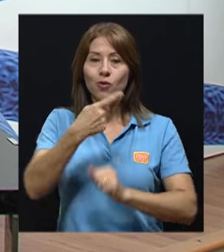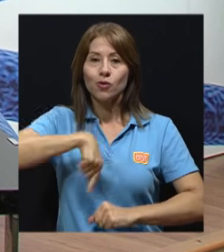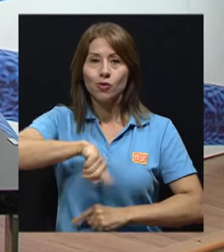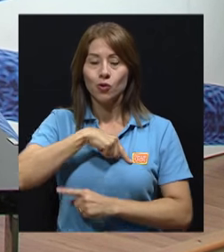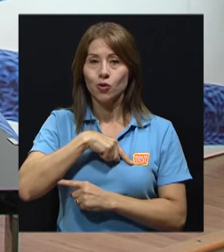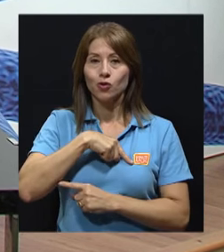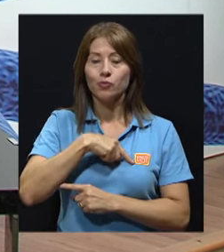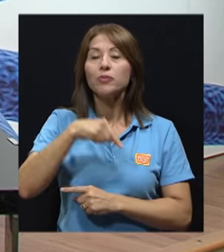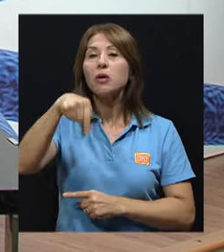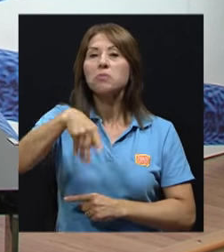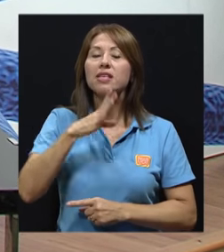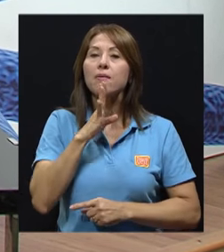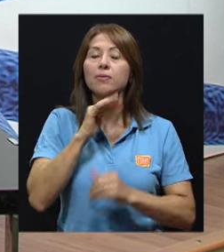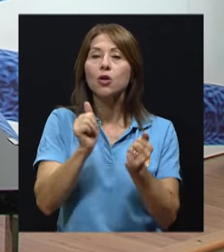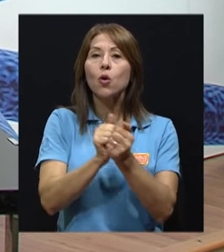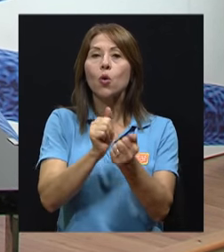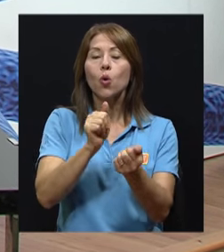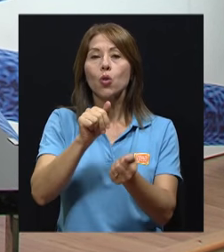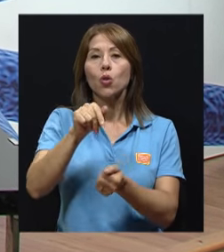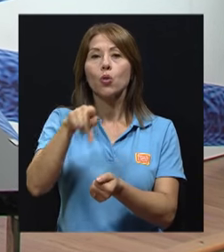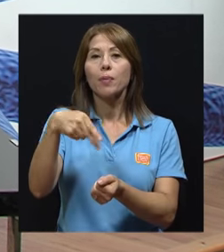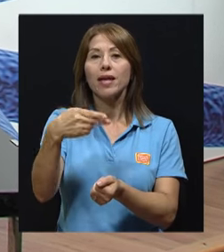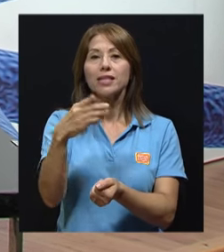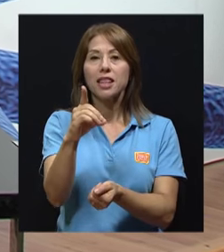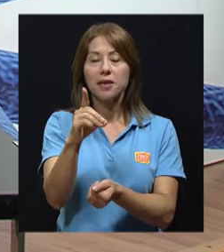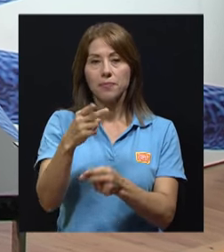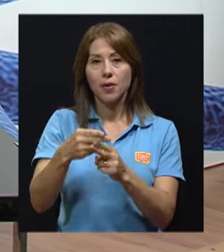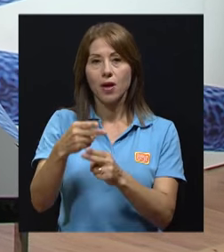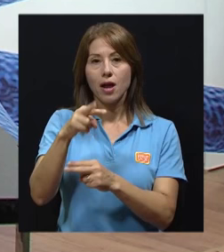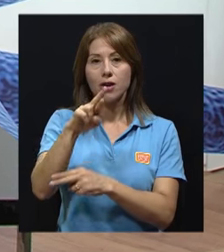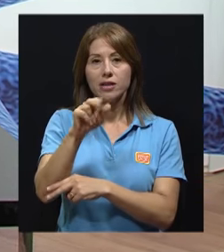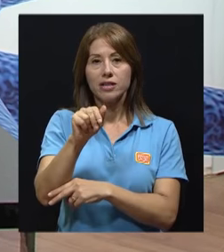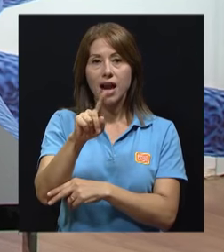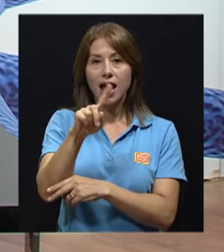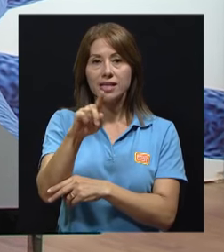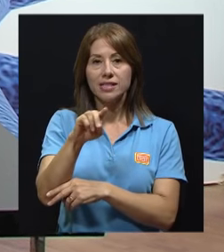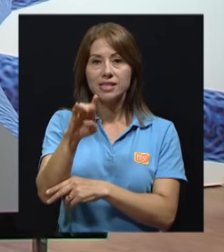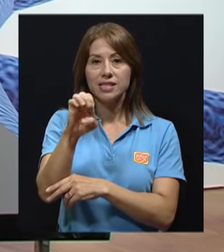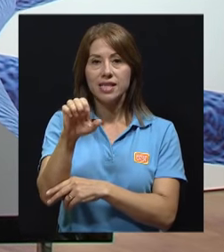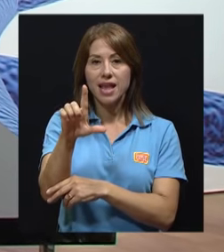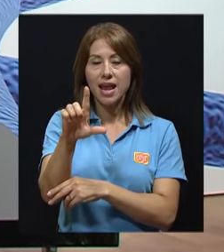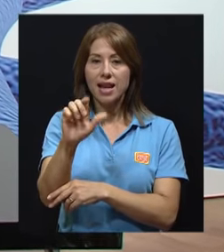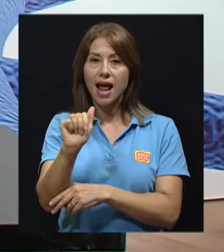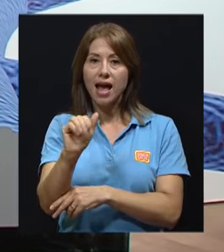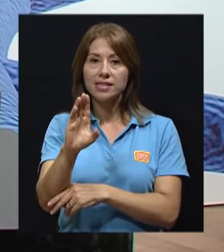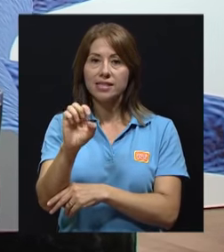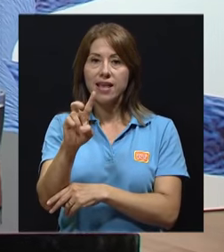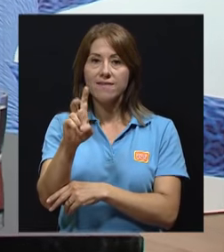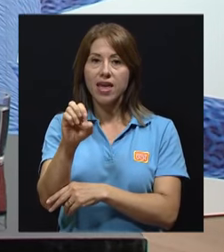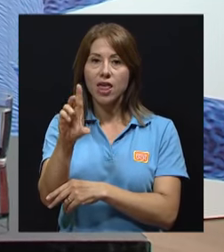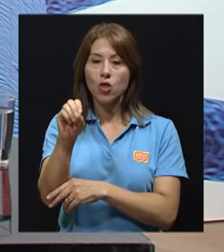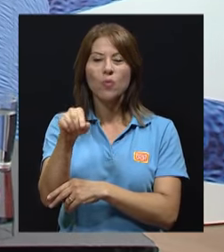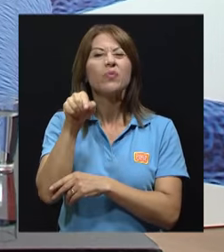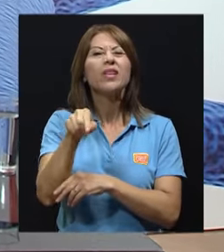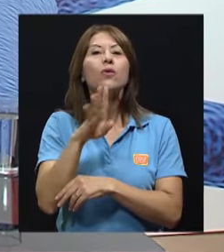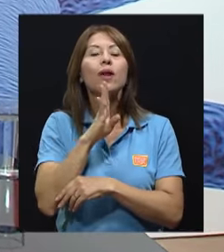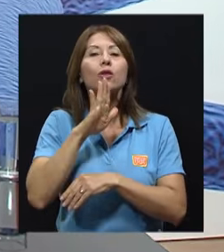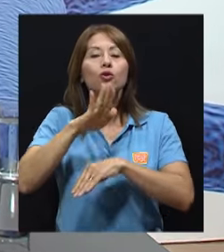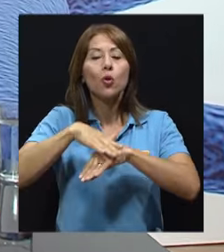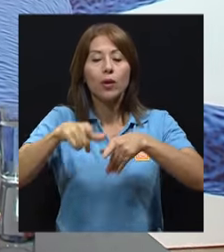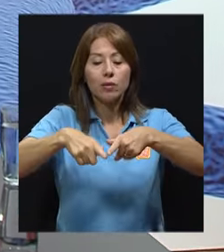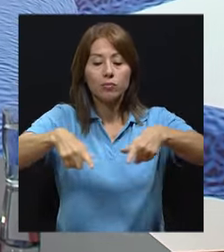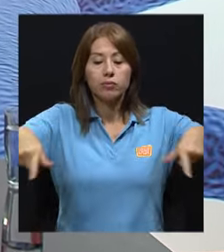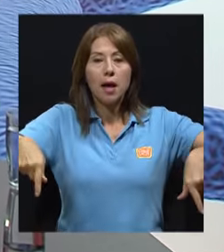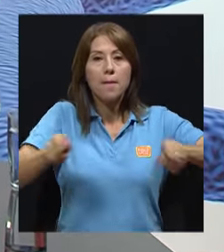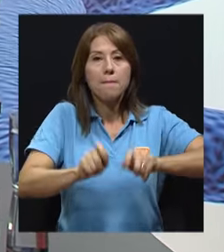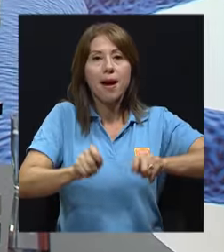Gracias por continuar con nosotros estamos hablando con el doctor raciel Acevedo sobre la Marimba en Costa Rica y digo